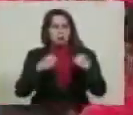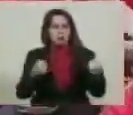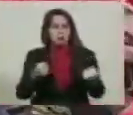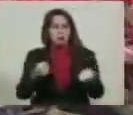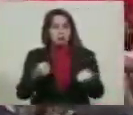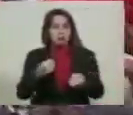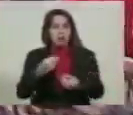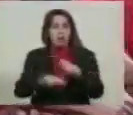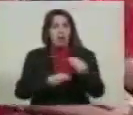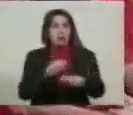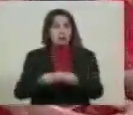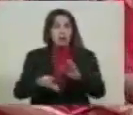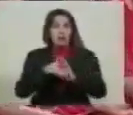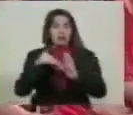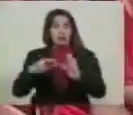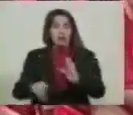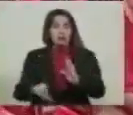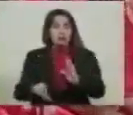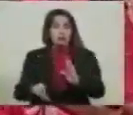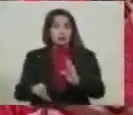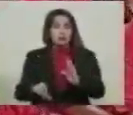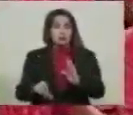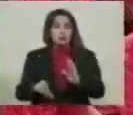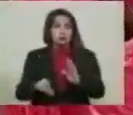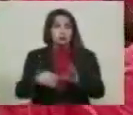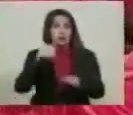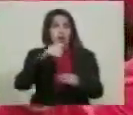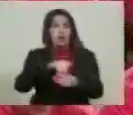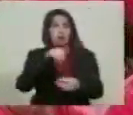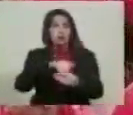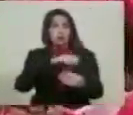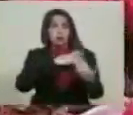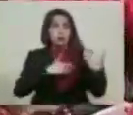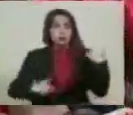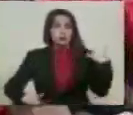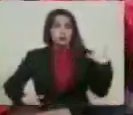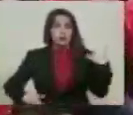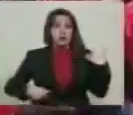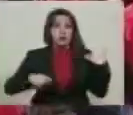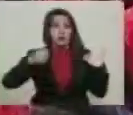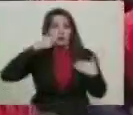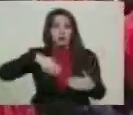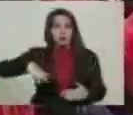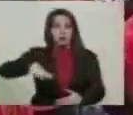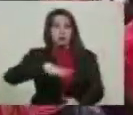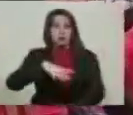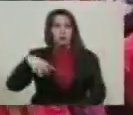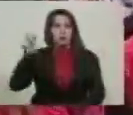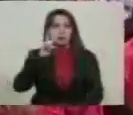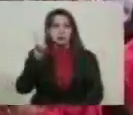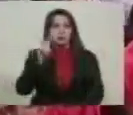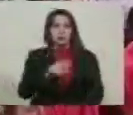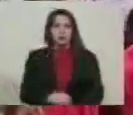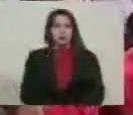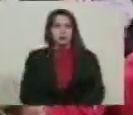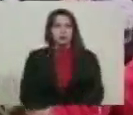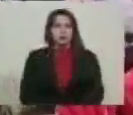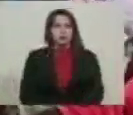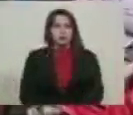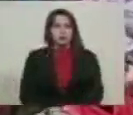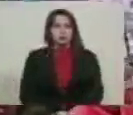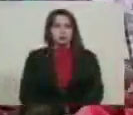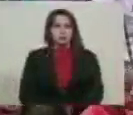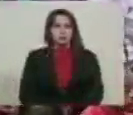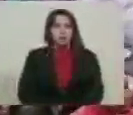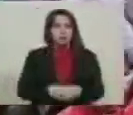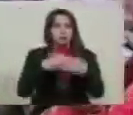al derecho de elección presidencial del pueblo venezolano. Y mucho, pero mucho